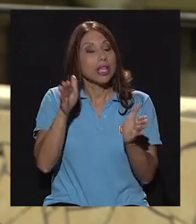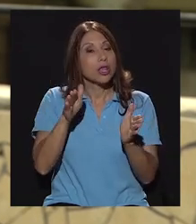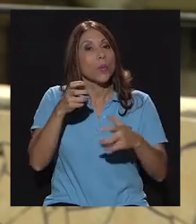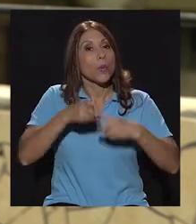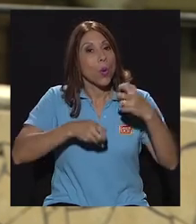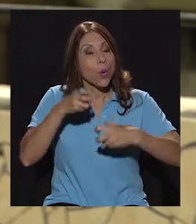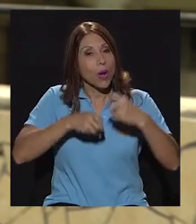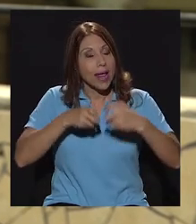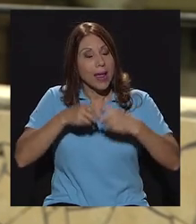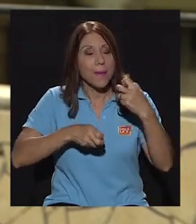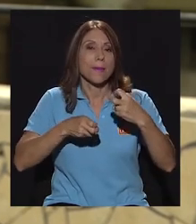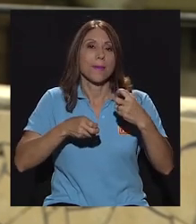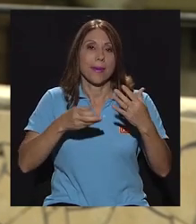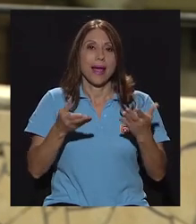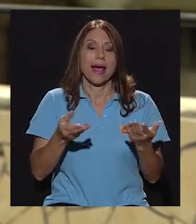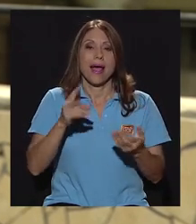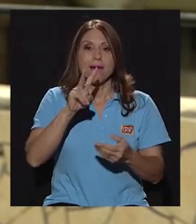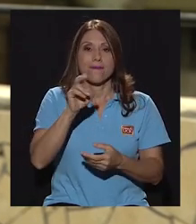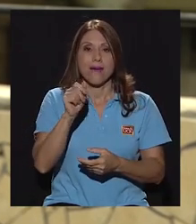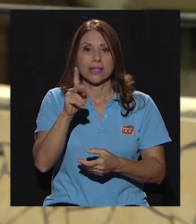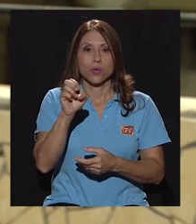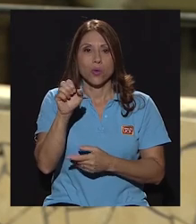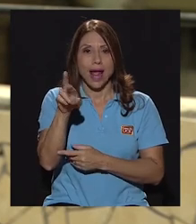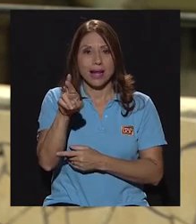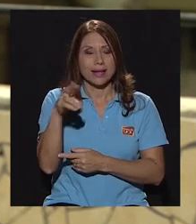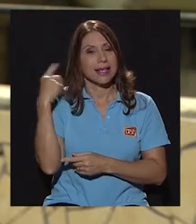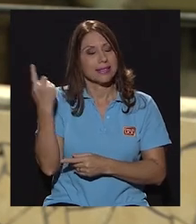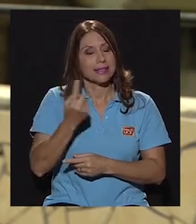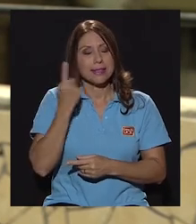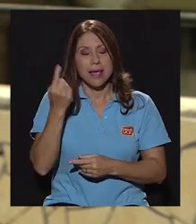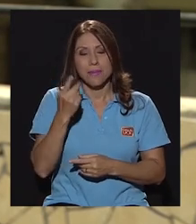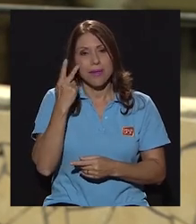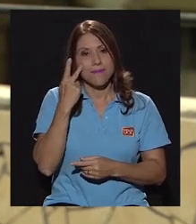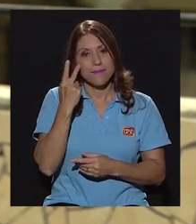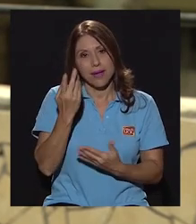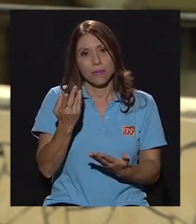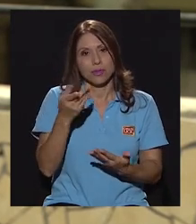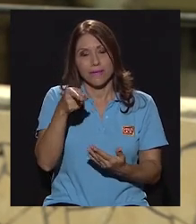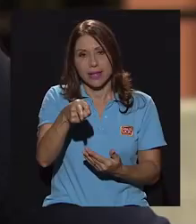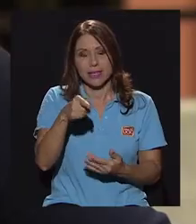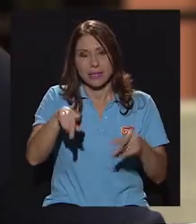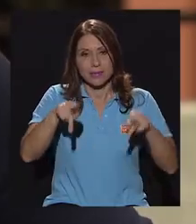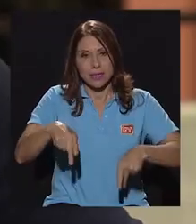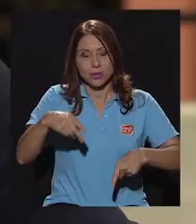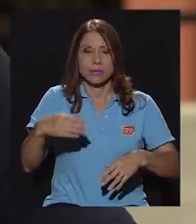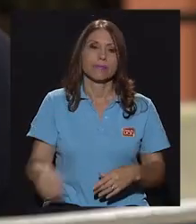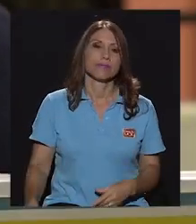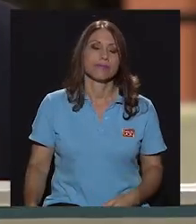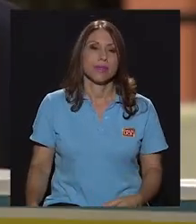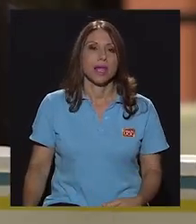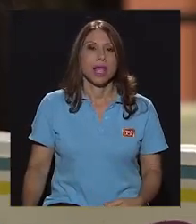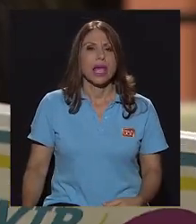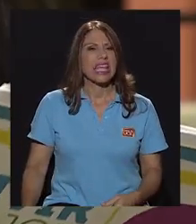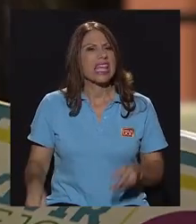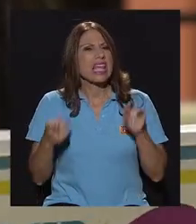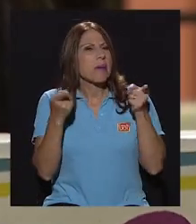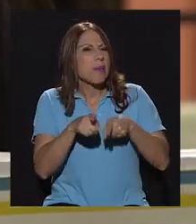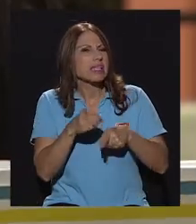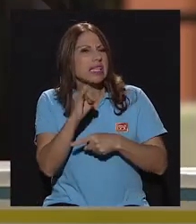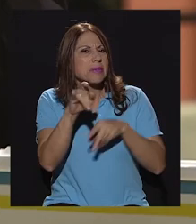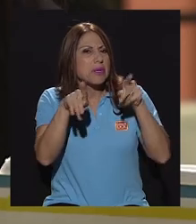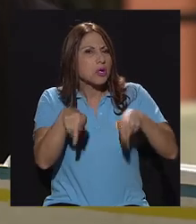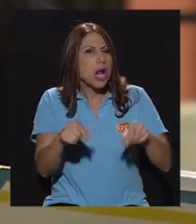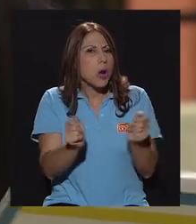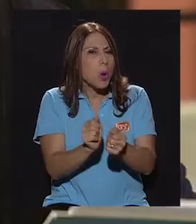macrovascular, que es la complicación que siempre vamos a observar en estos pacientes. ¿Qué puede pasar, Marcela, si una persona con